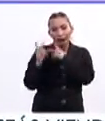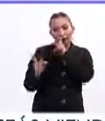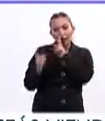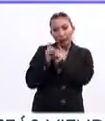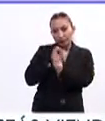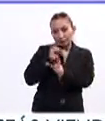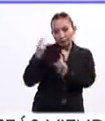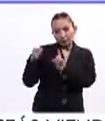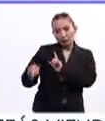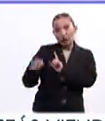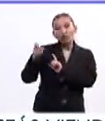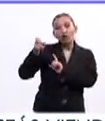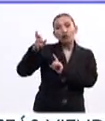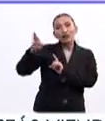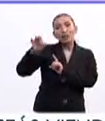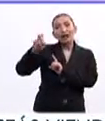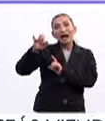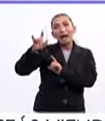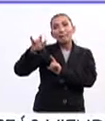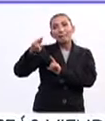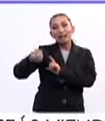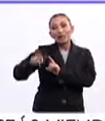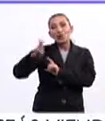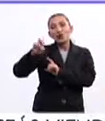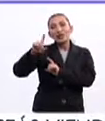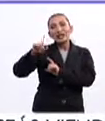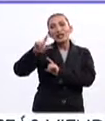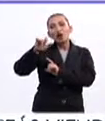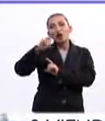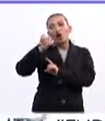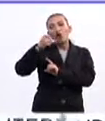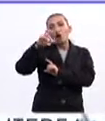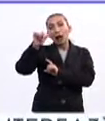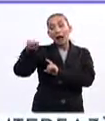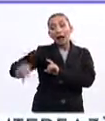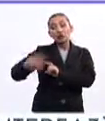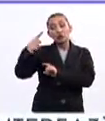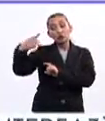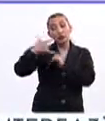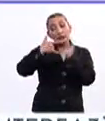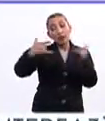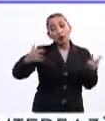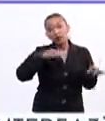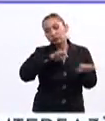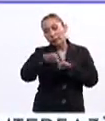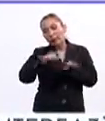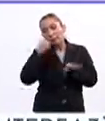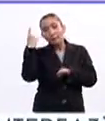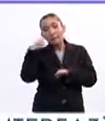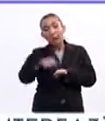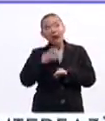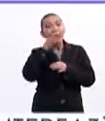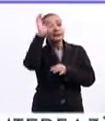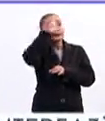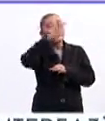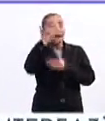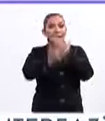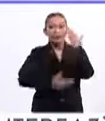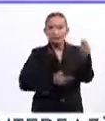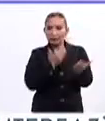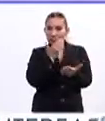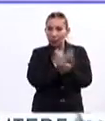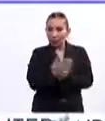conversó en exclusiva con el doctor Benjamín Ruiz Loyola, quien en su amplia trayectoria ha trabajado para poner a la ciencia al